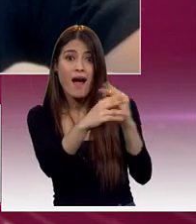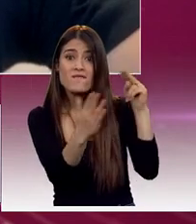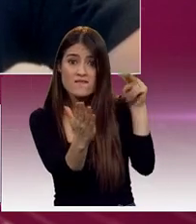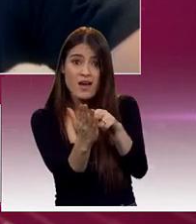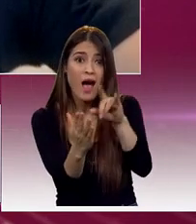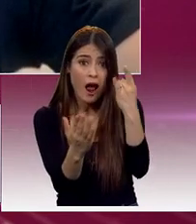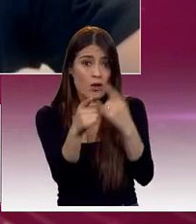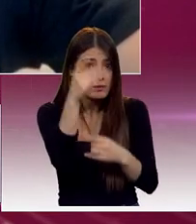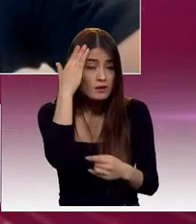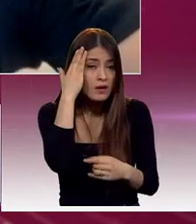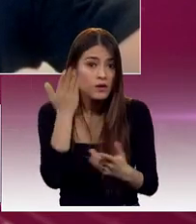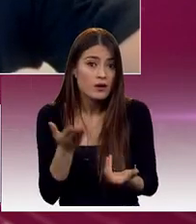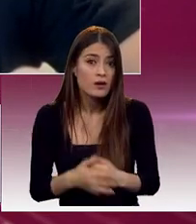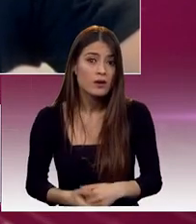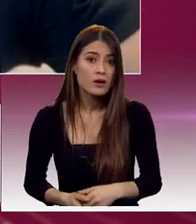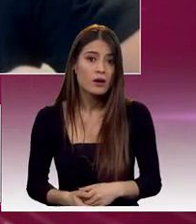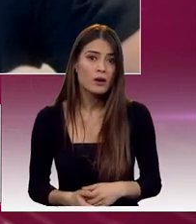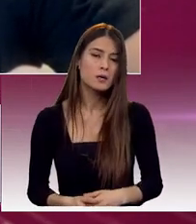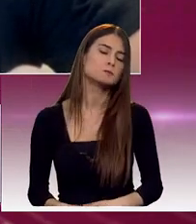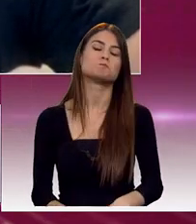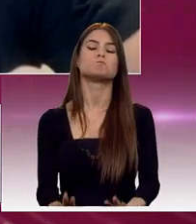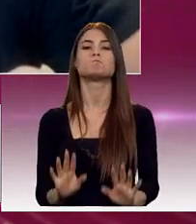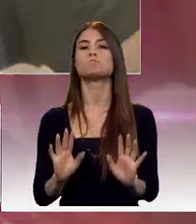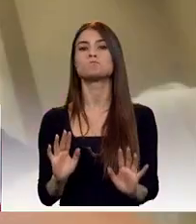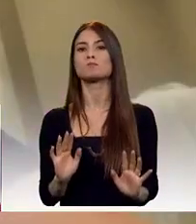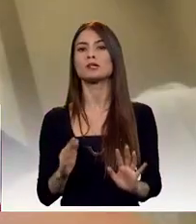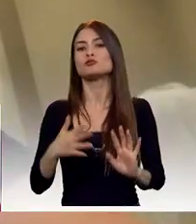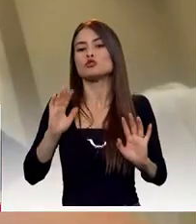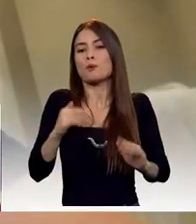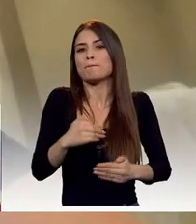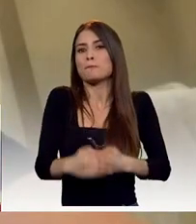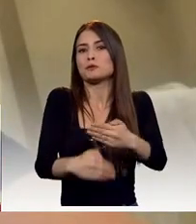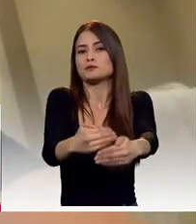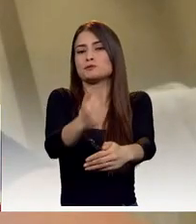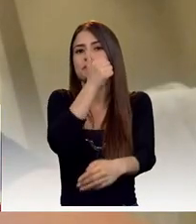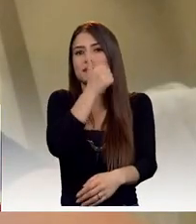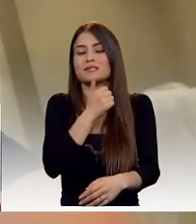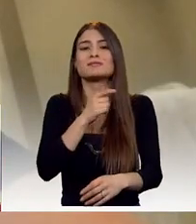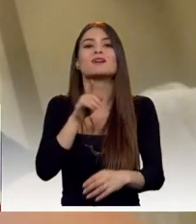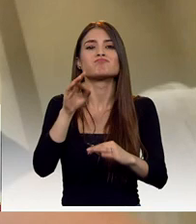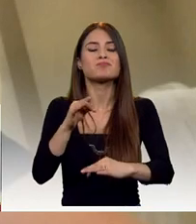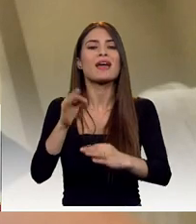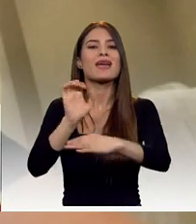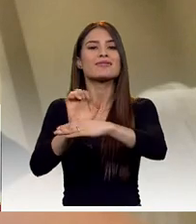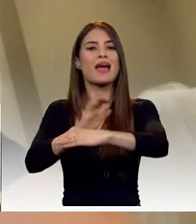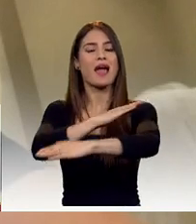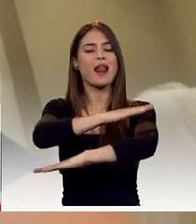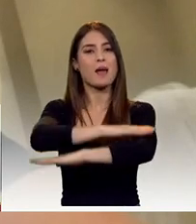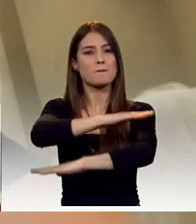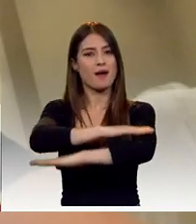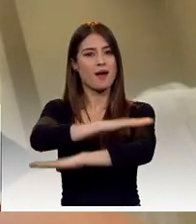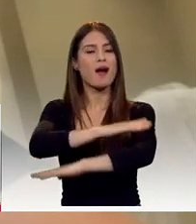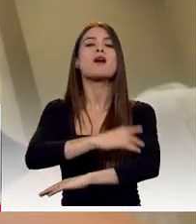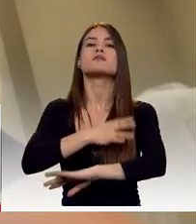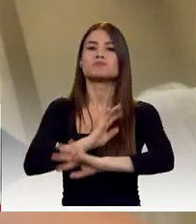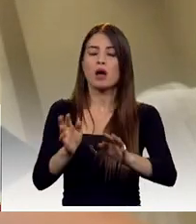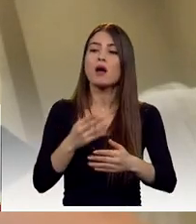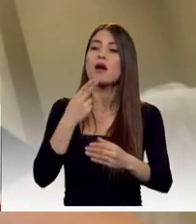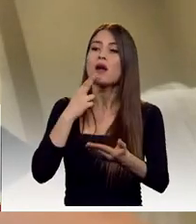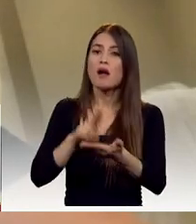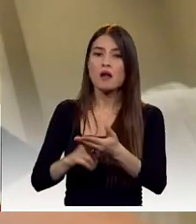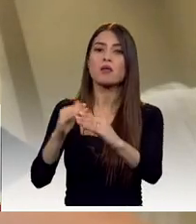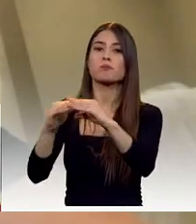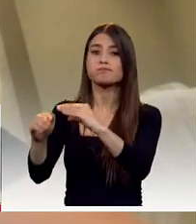algo bueno yo he hecho el conductor regular que es por medio de la embajada ellos también enviaron un comunicado un email